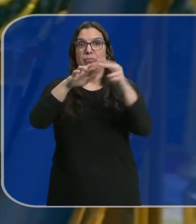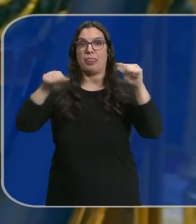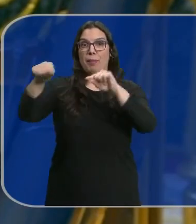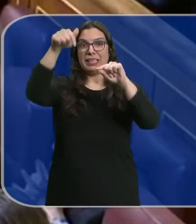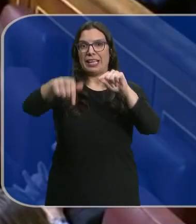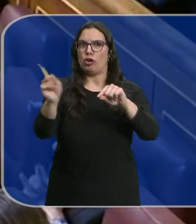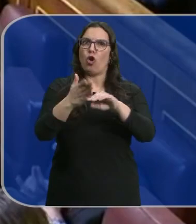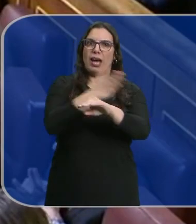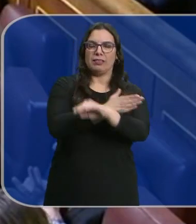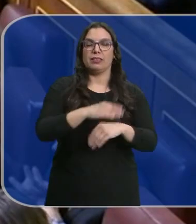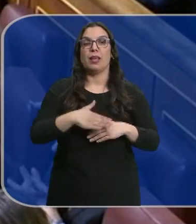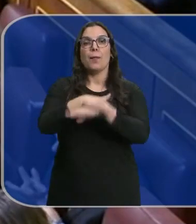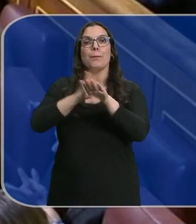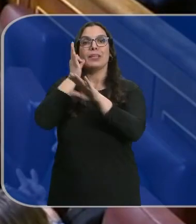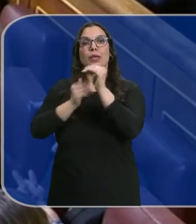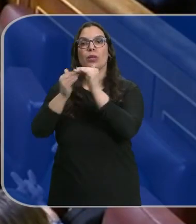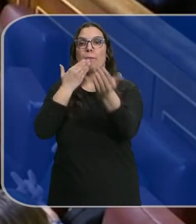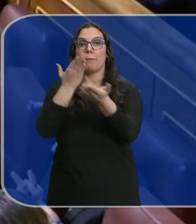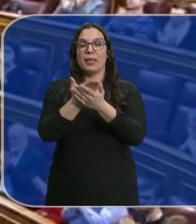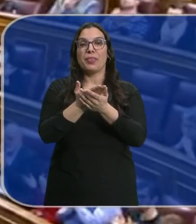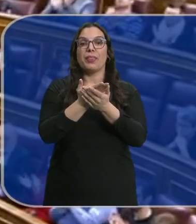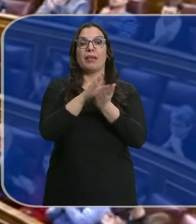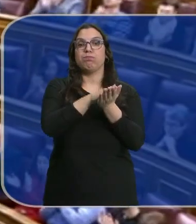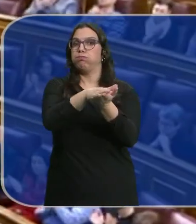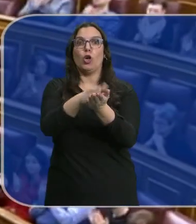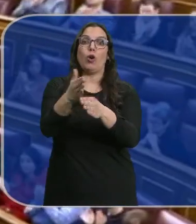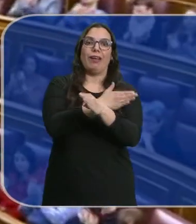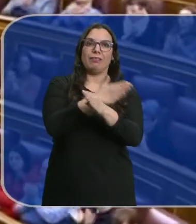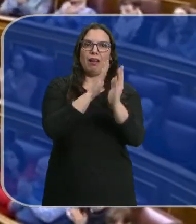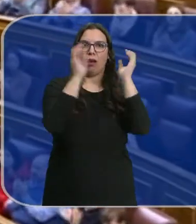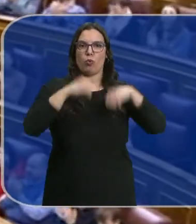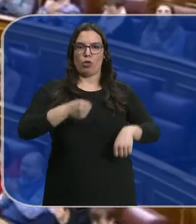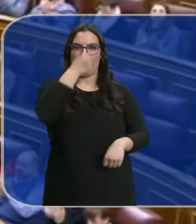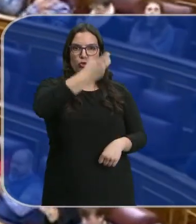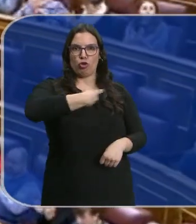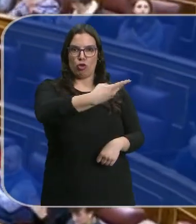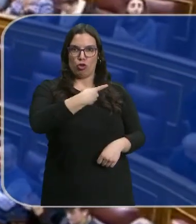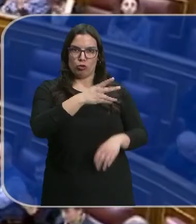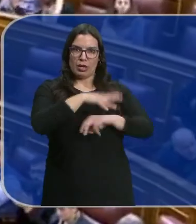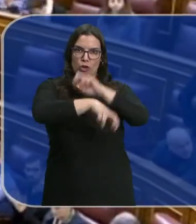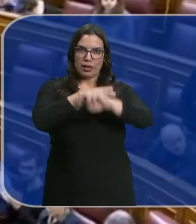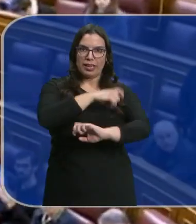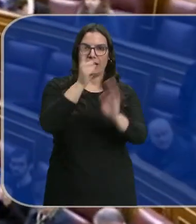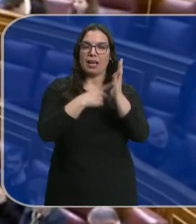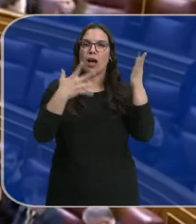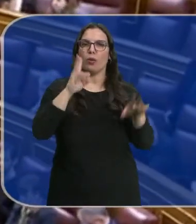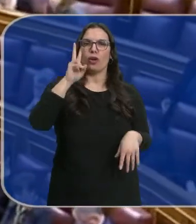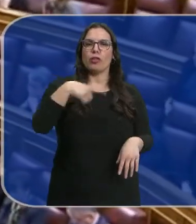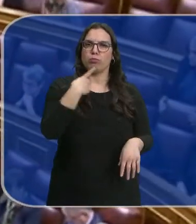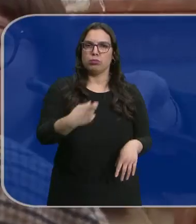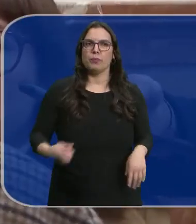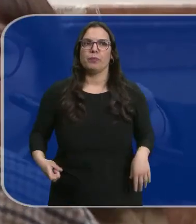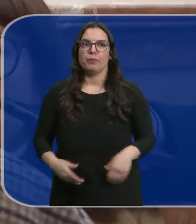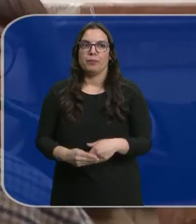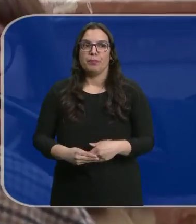a este pleno. La ministra de Igualdad ha pedido así que no llegue la proposición del PSOE para corregir la ley del sí es sí, aunque ha reconocido las